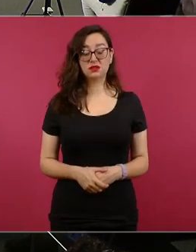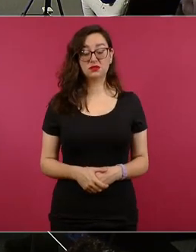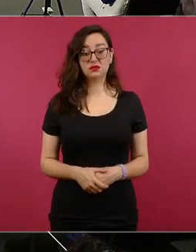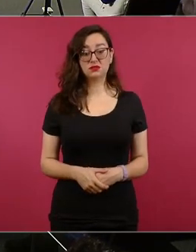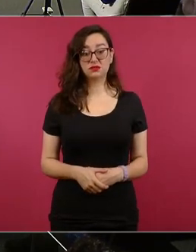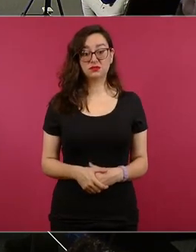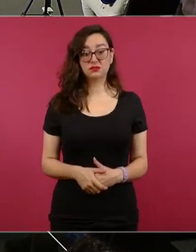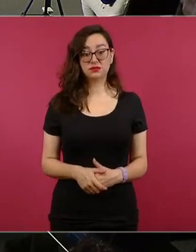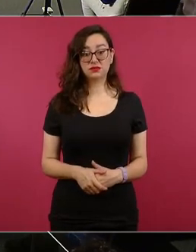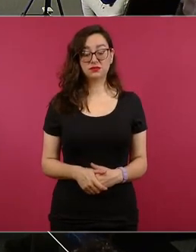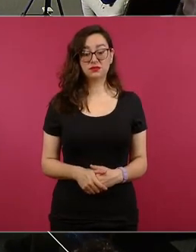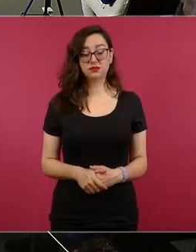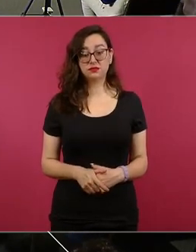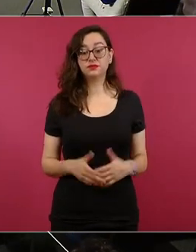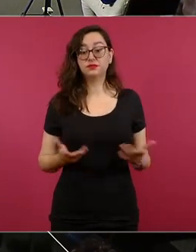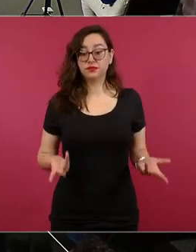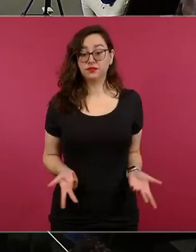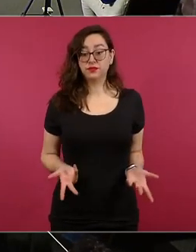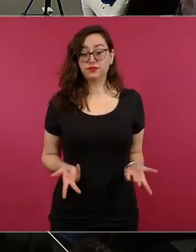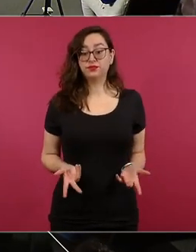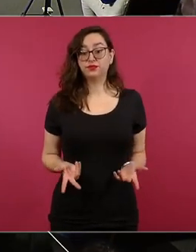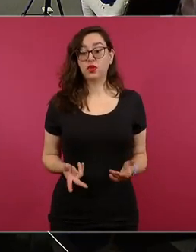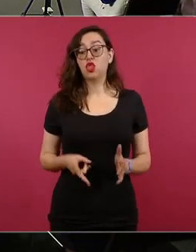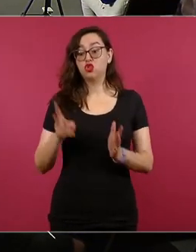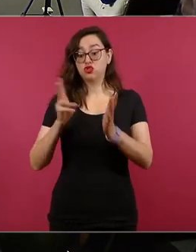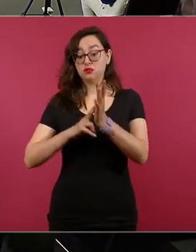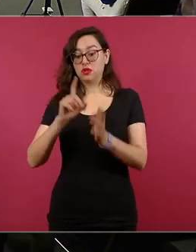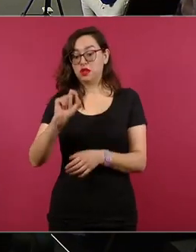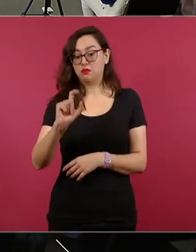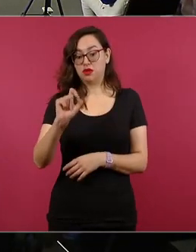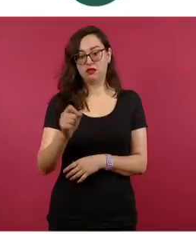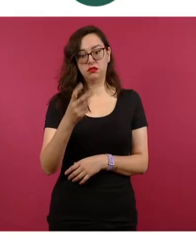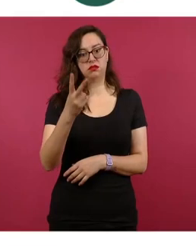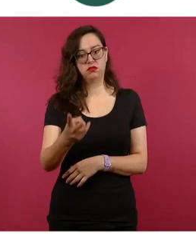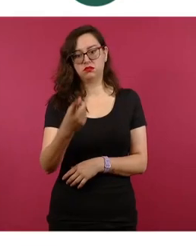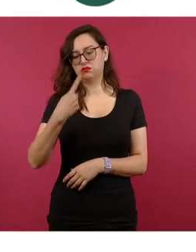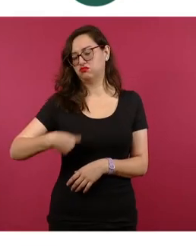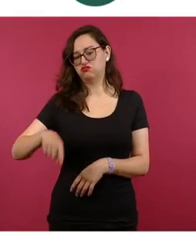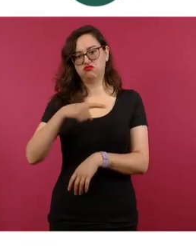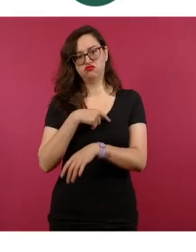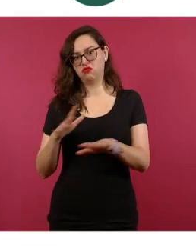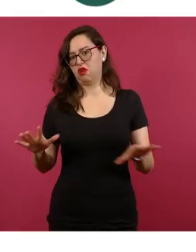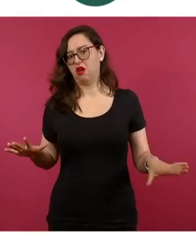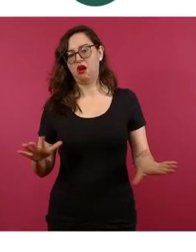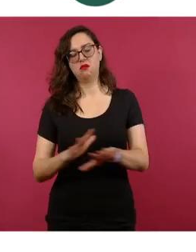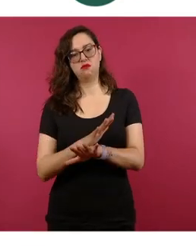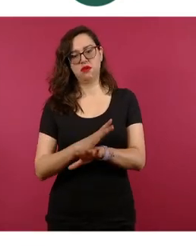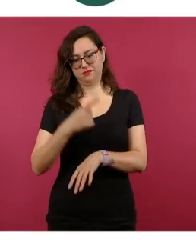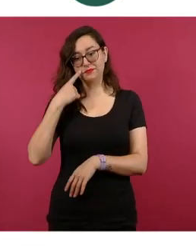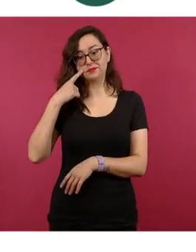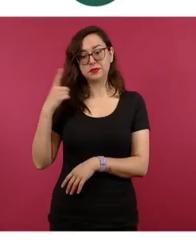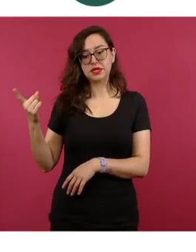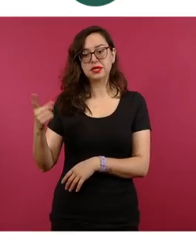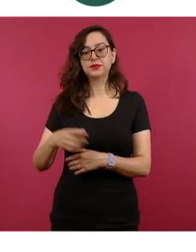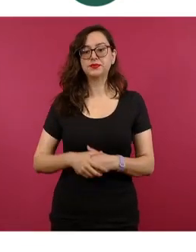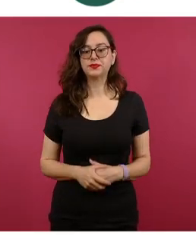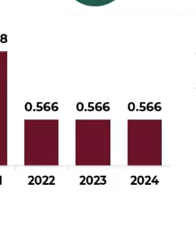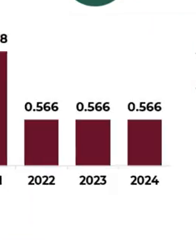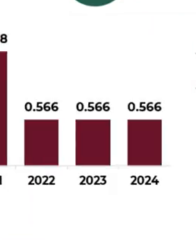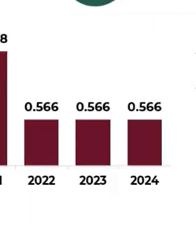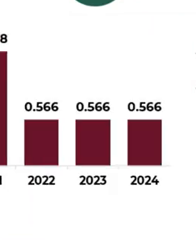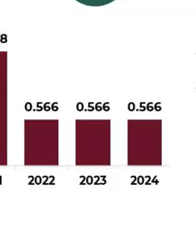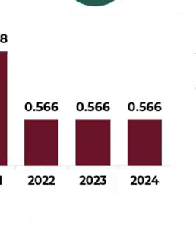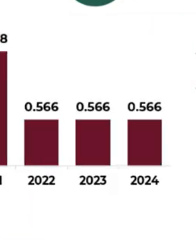Aquí, antes de la Reforma del 22, que se portaron muy bien los empresarios, porque ellos